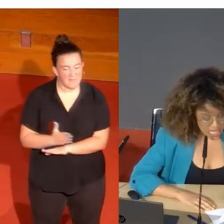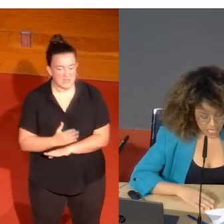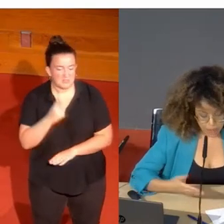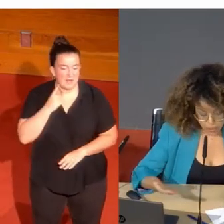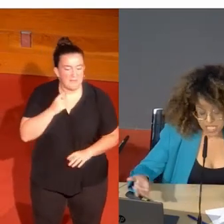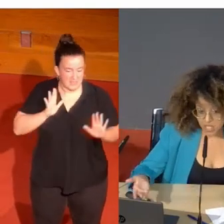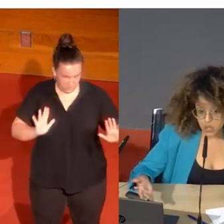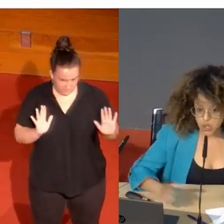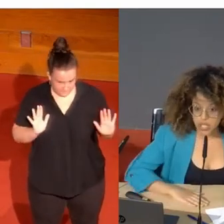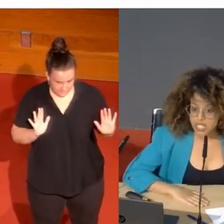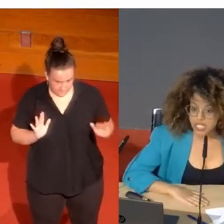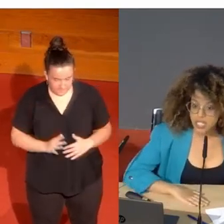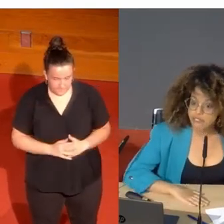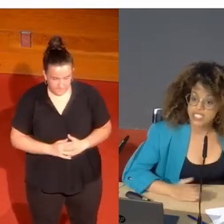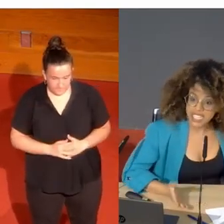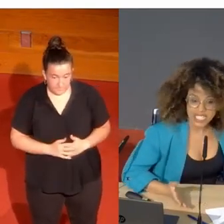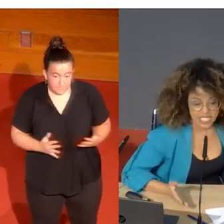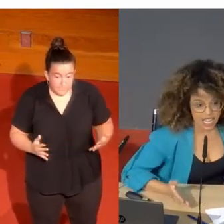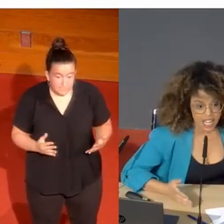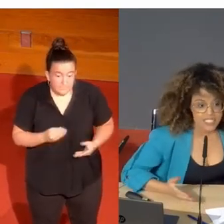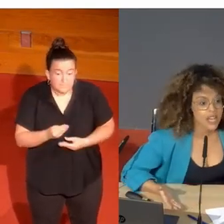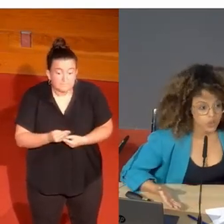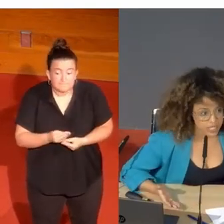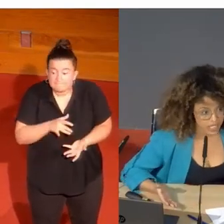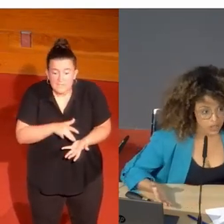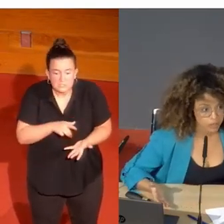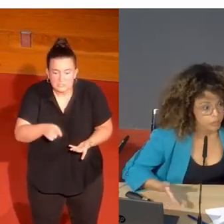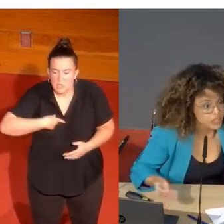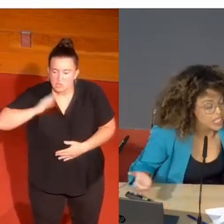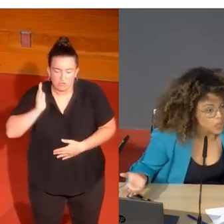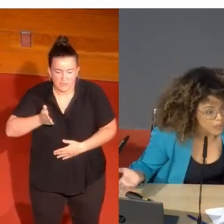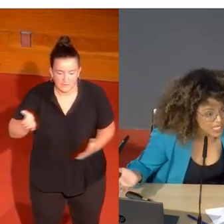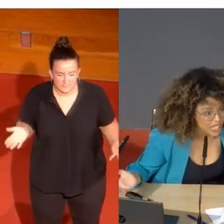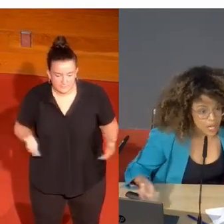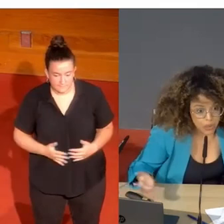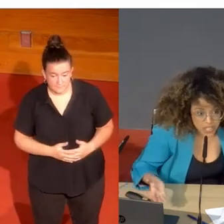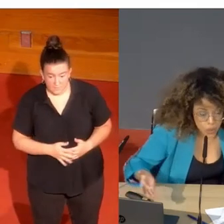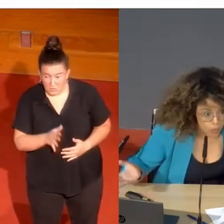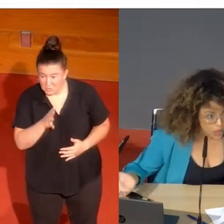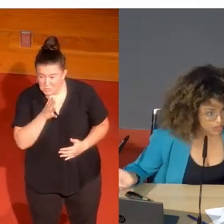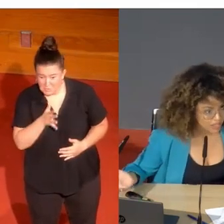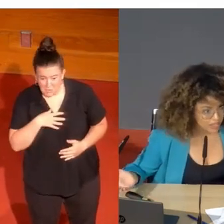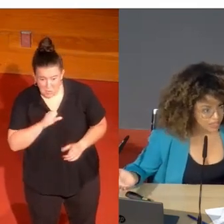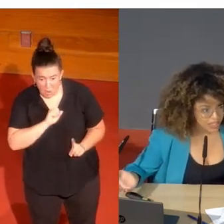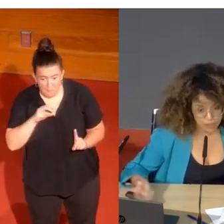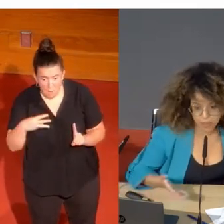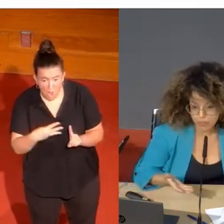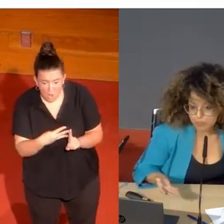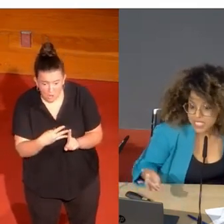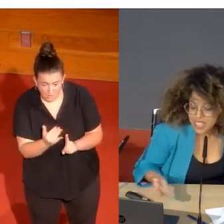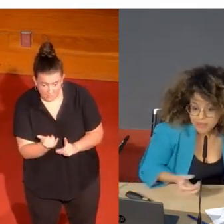Eh pues le han hecho eh enfrentarse a esa a esa condena no por tener una página por tener un blog